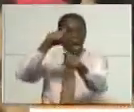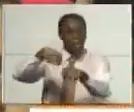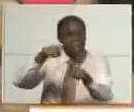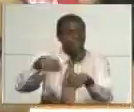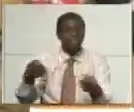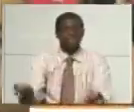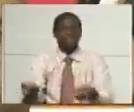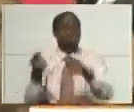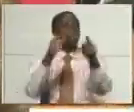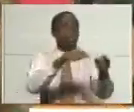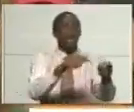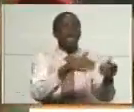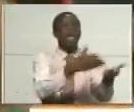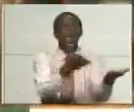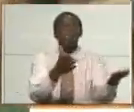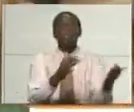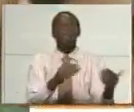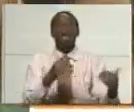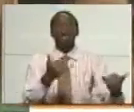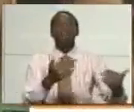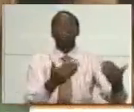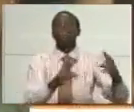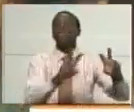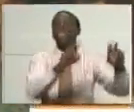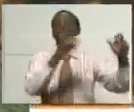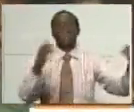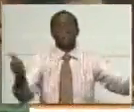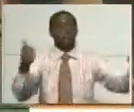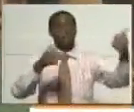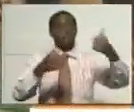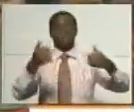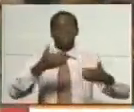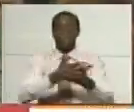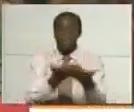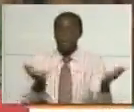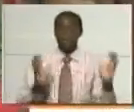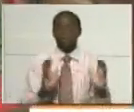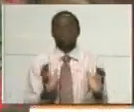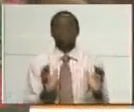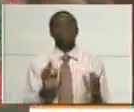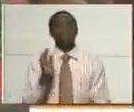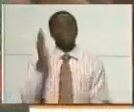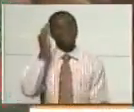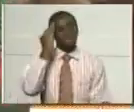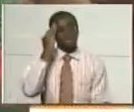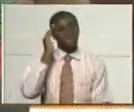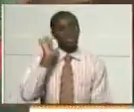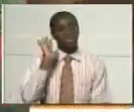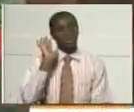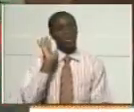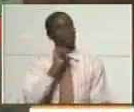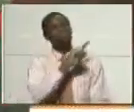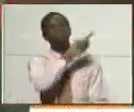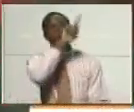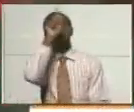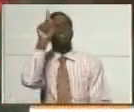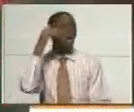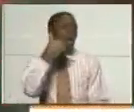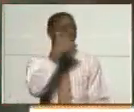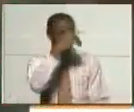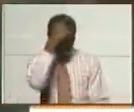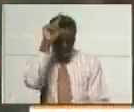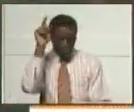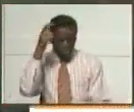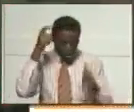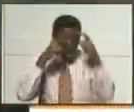protagonistas de la nueva historia. Yo sé que en algún lugar donde esté nuestro comandante,